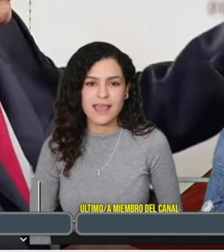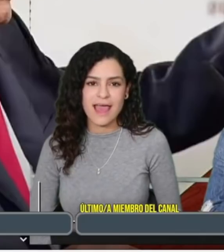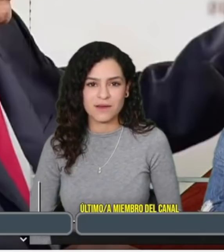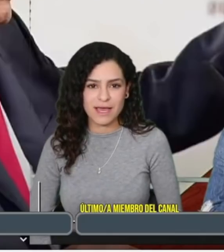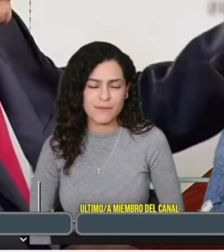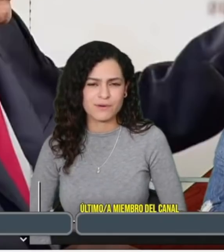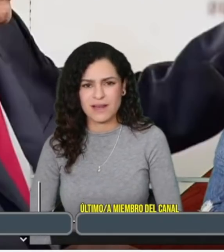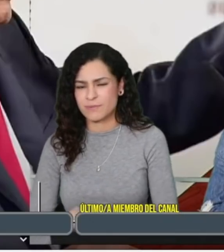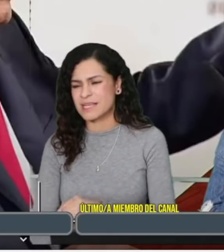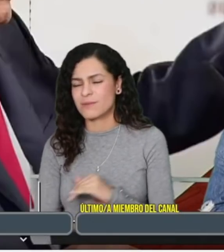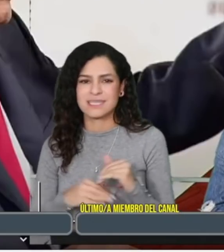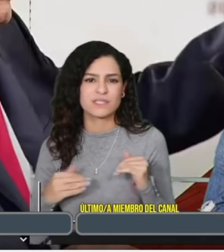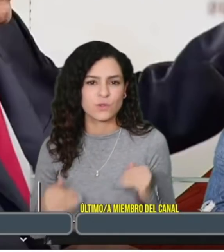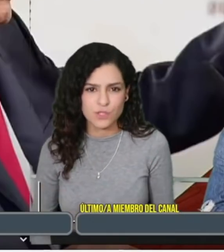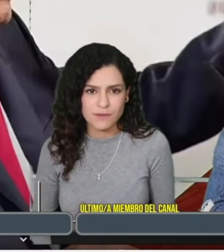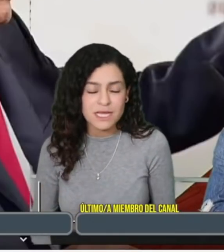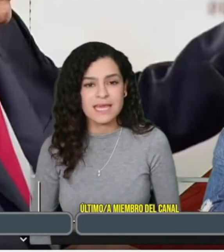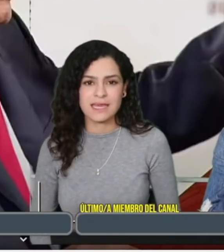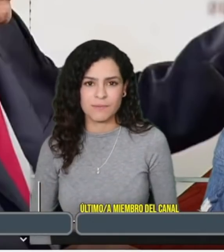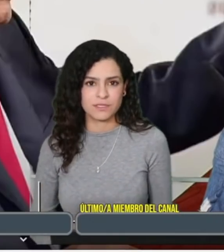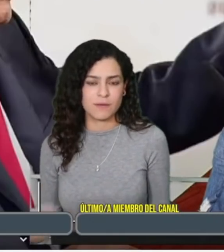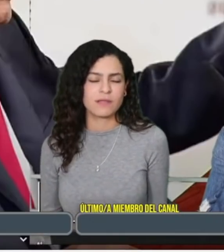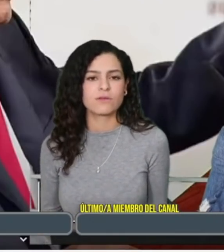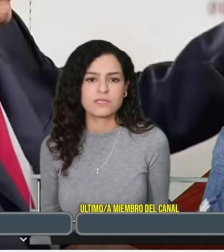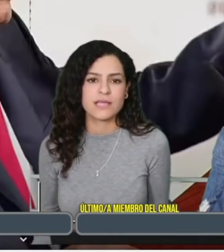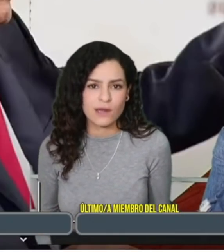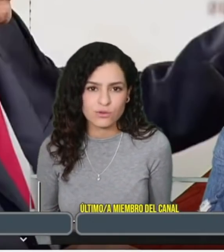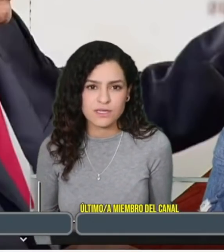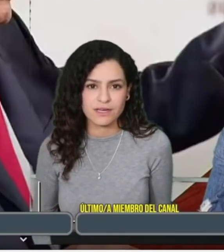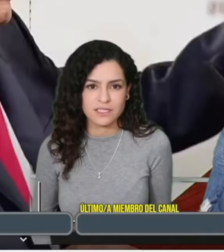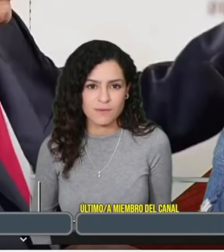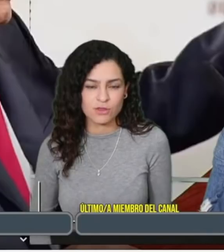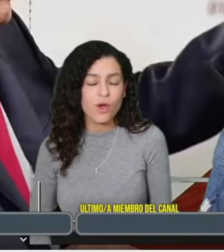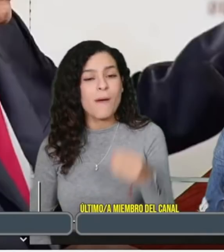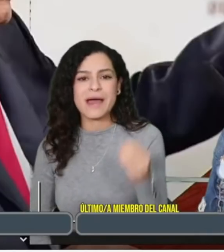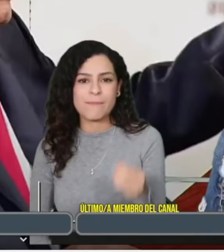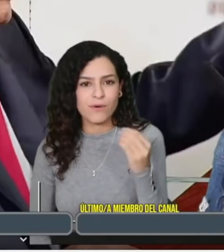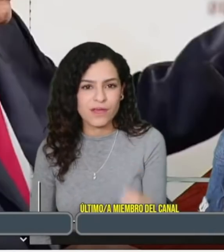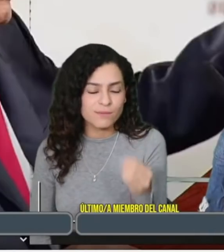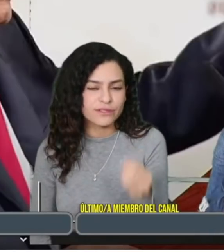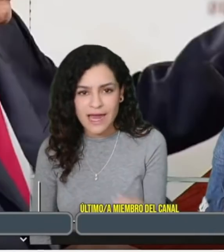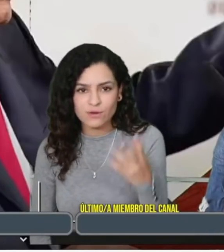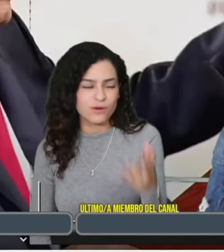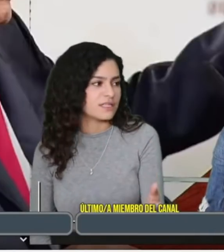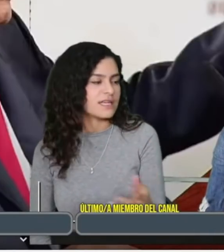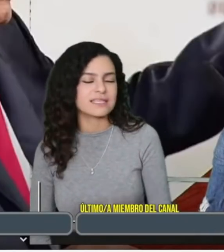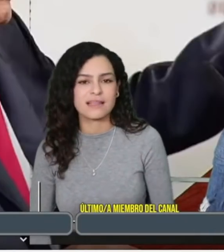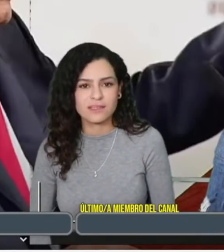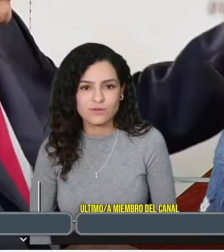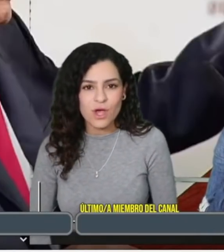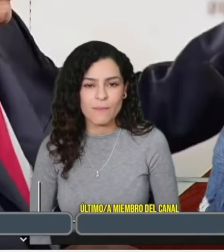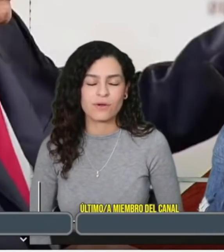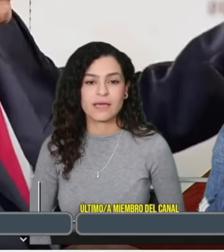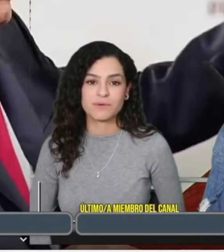allá en Miami, una de las playas más exclusivas, y que pues también de dónde salió todo ese financiamiento para poder montar, como lo decías,